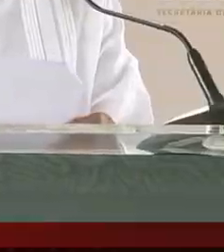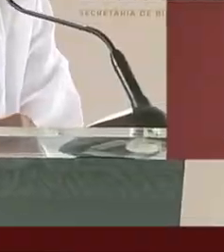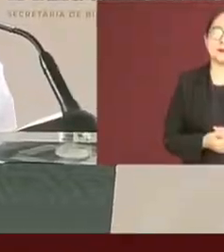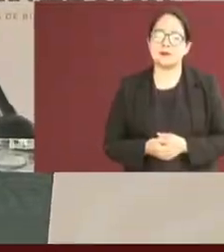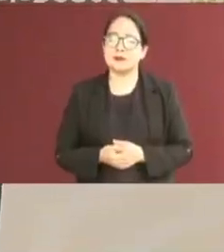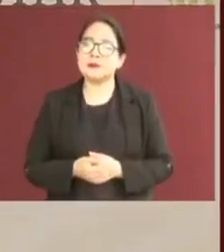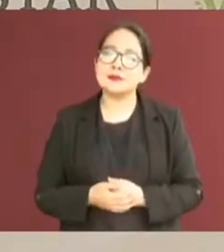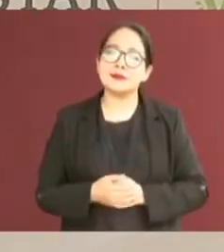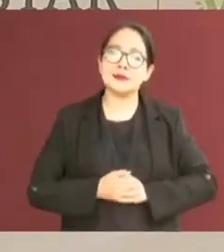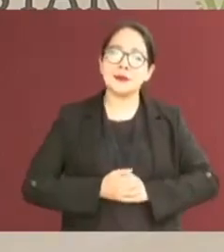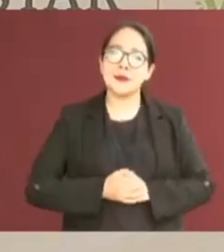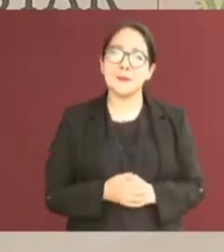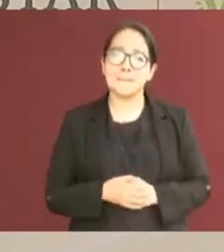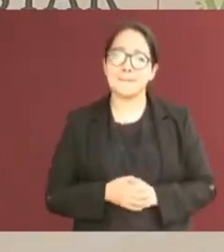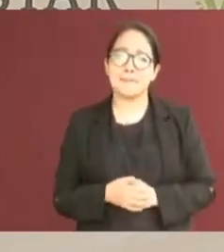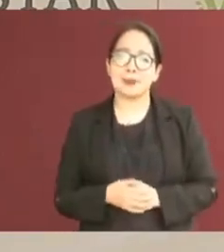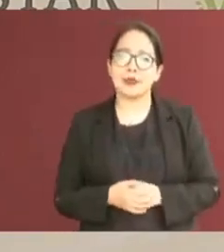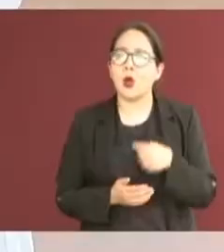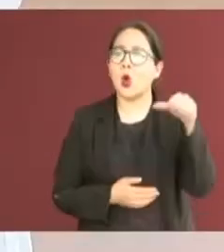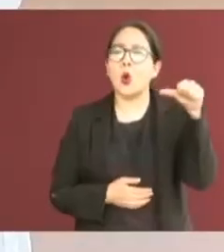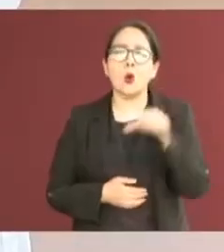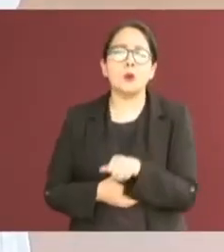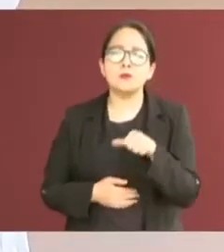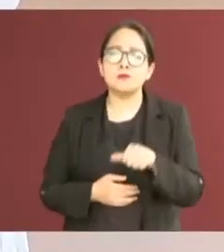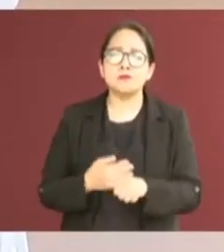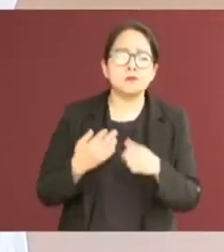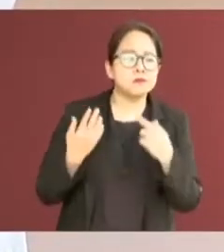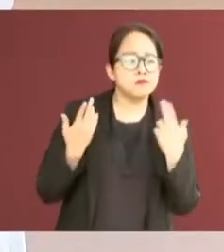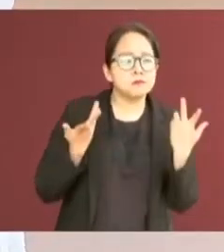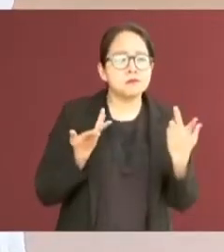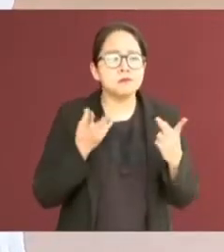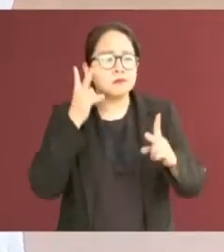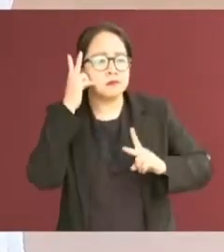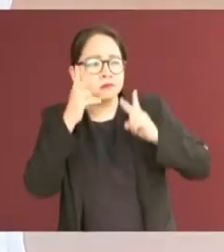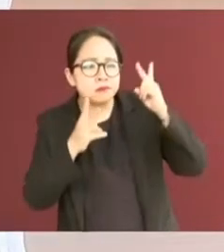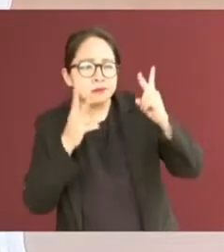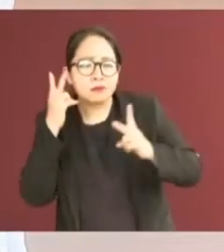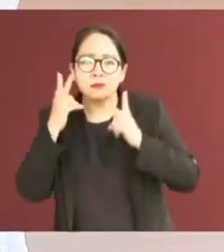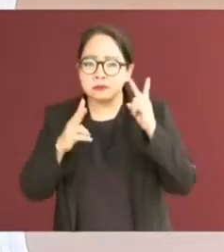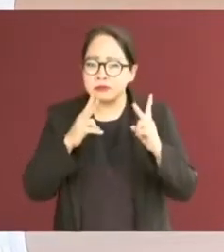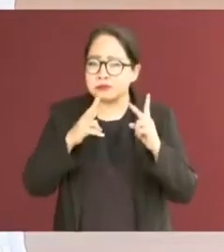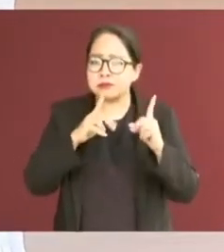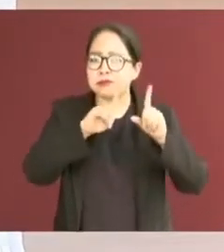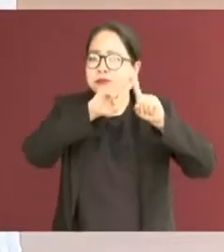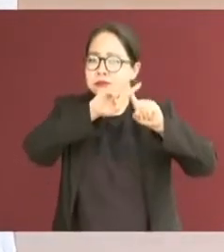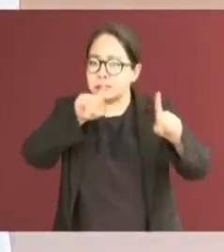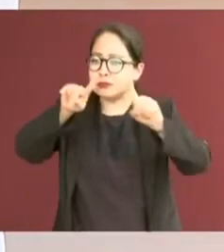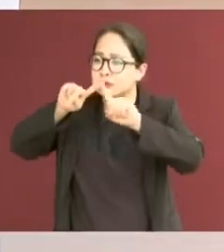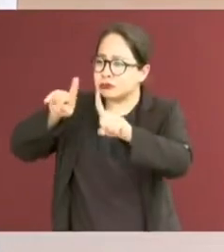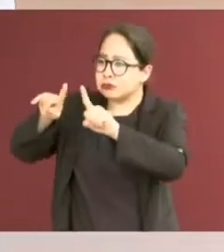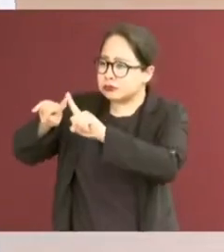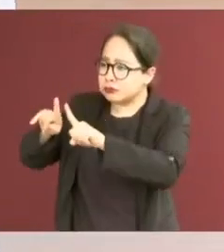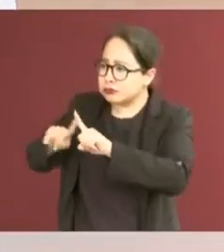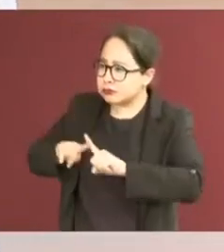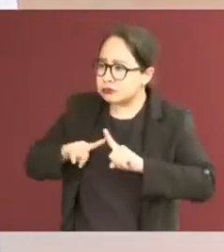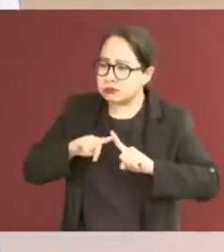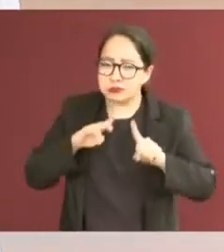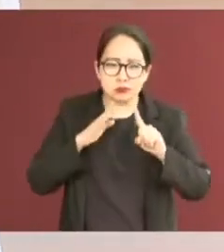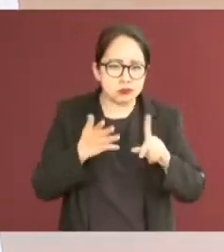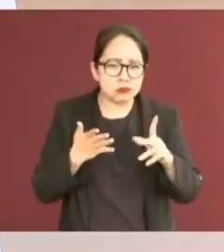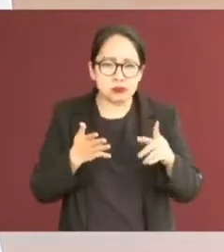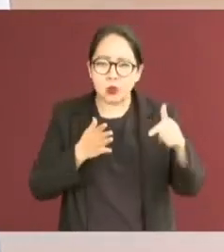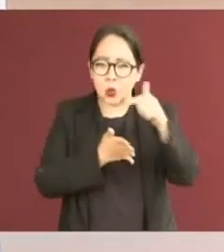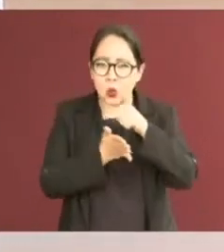A propósito de este recorrido, de esta gira, de visitar esta